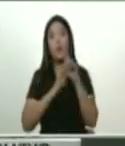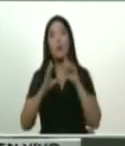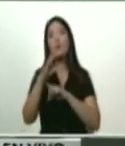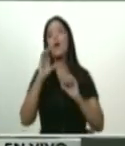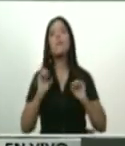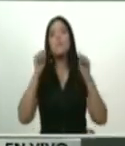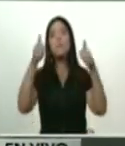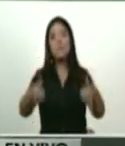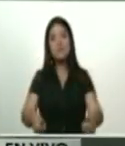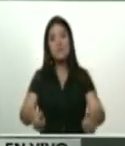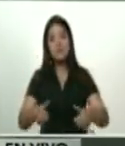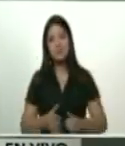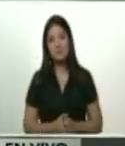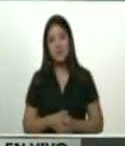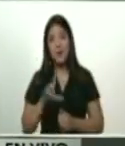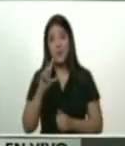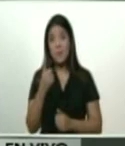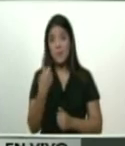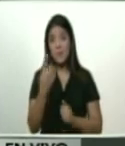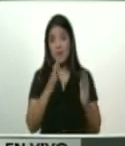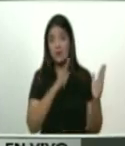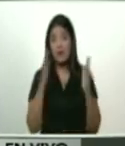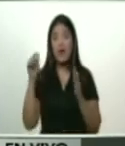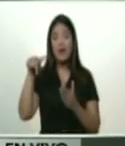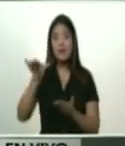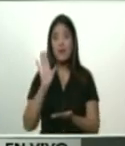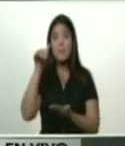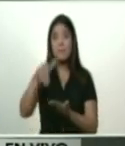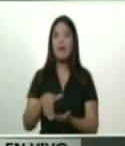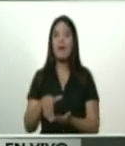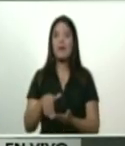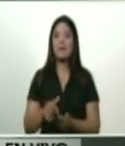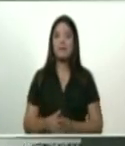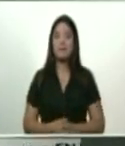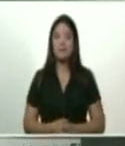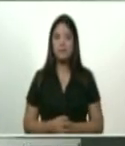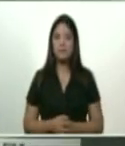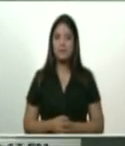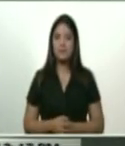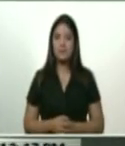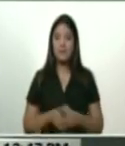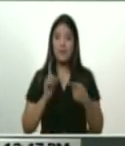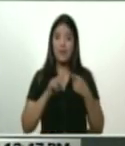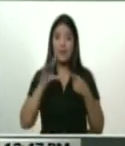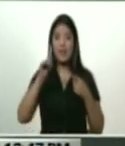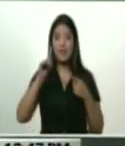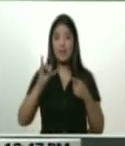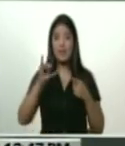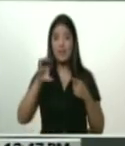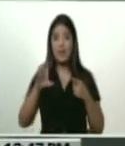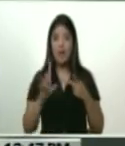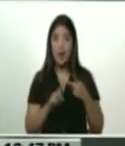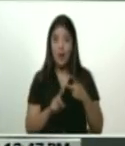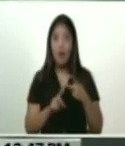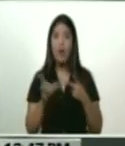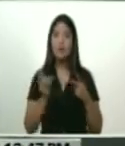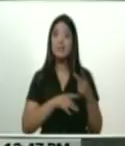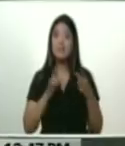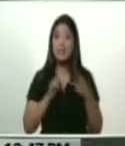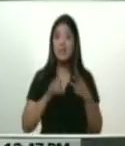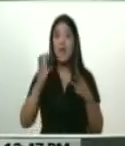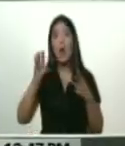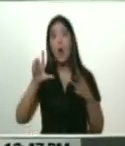comenzamos con esta primera edición en Maracay de lujo. Diego El Cigala, La Ley de Chile, Olga